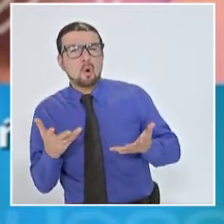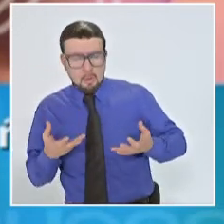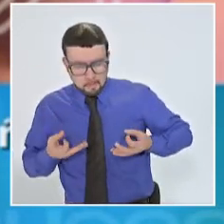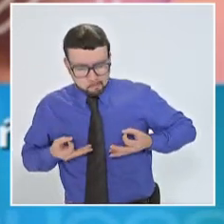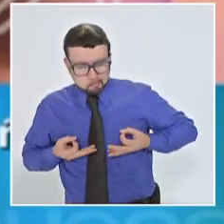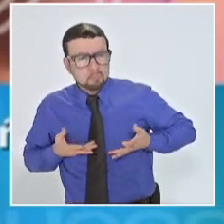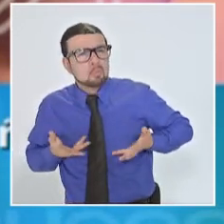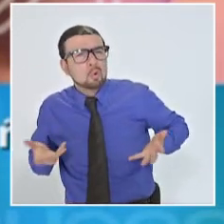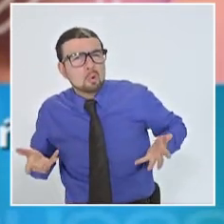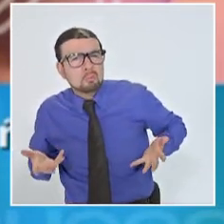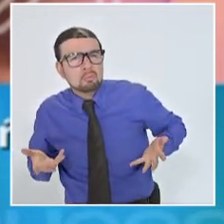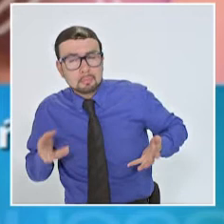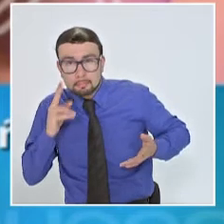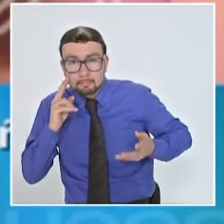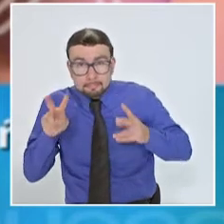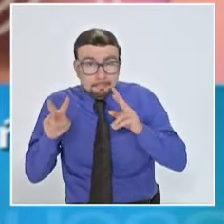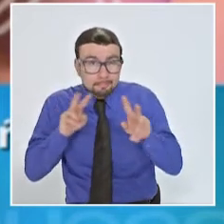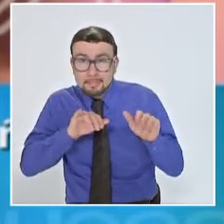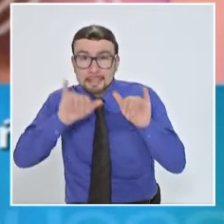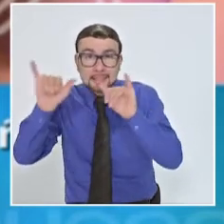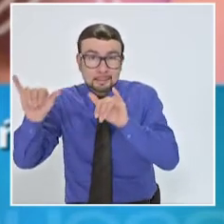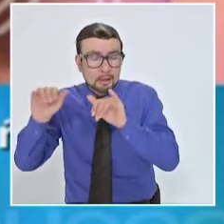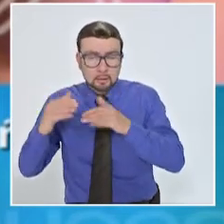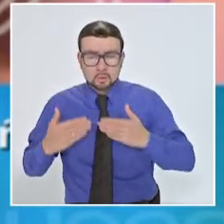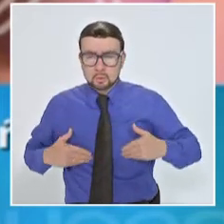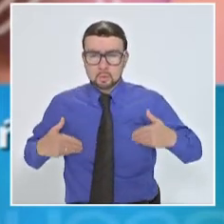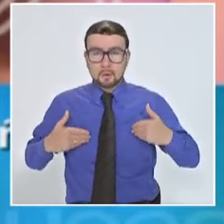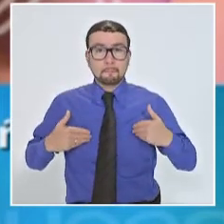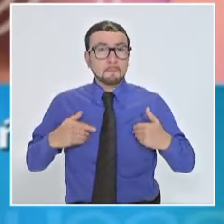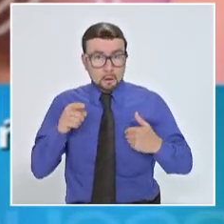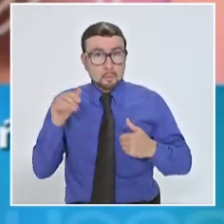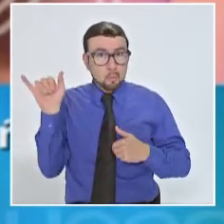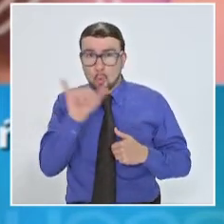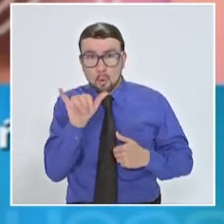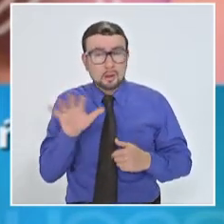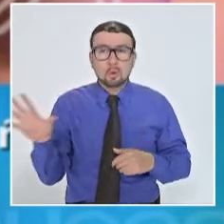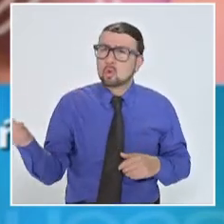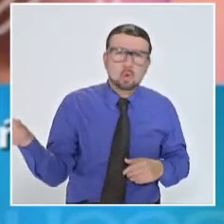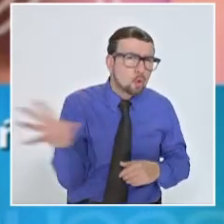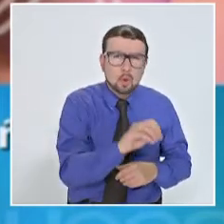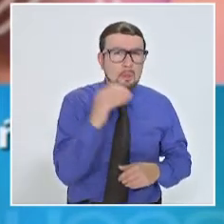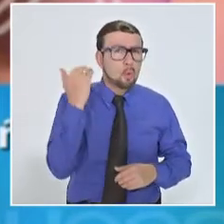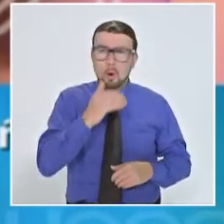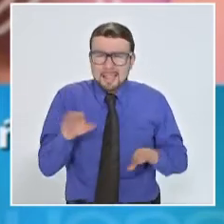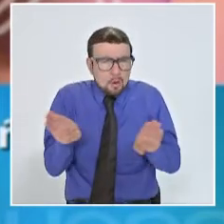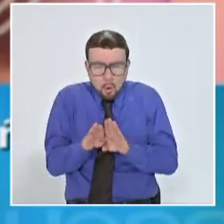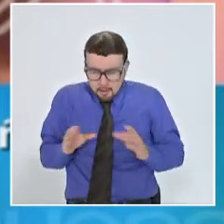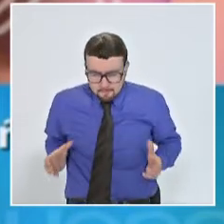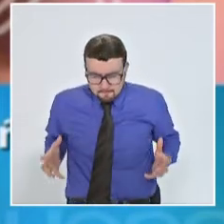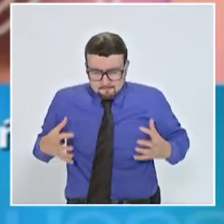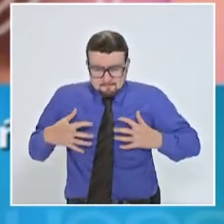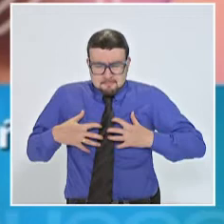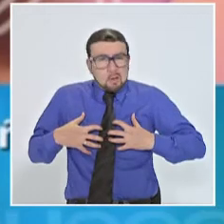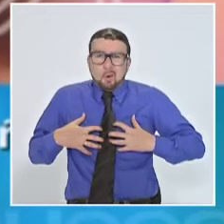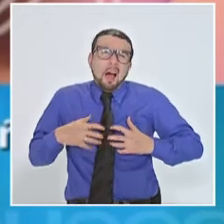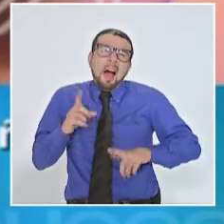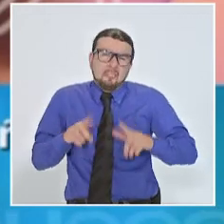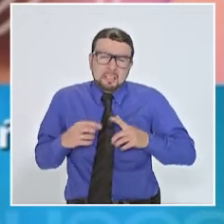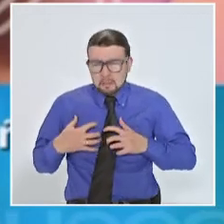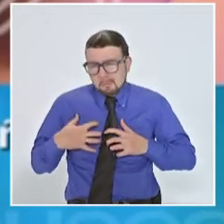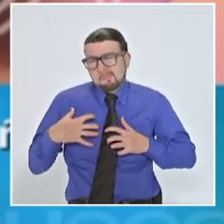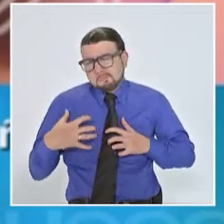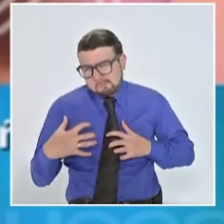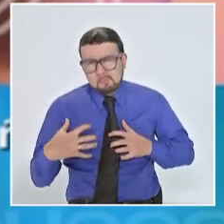Una cosa muy importante, ninguna mujer tiene un seno igual al otro. Siempre hay una pequeña asimetría en ambas